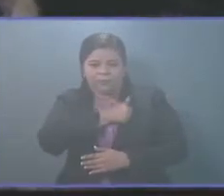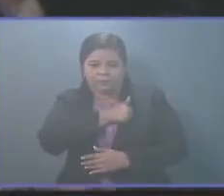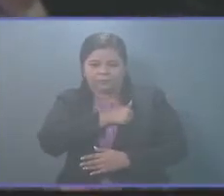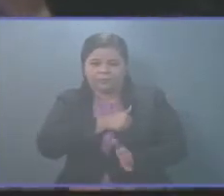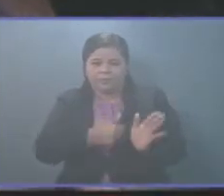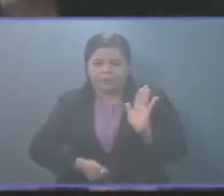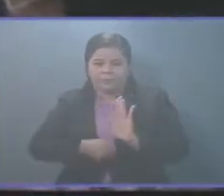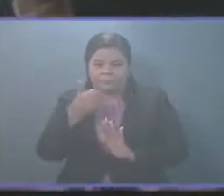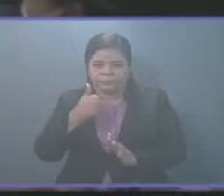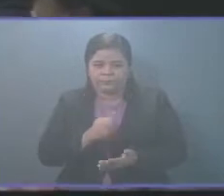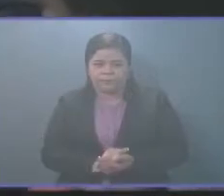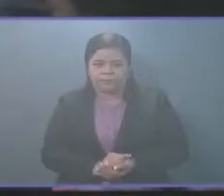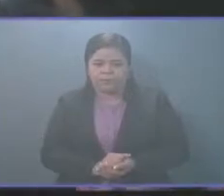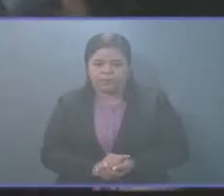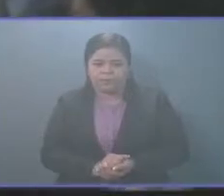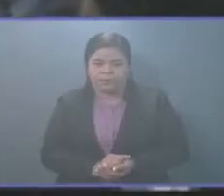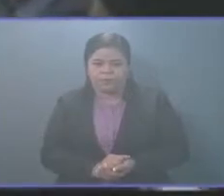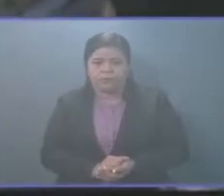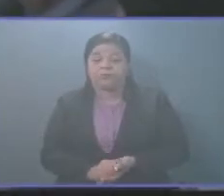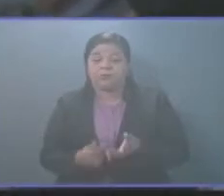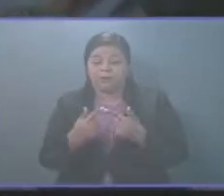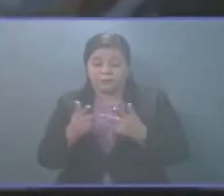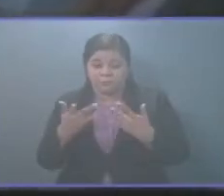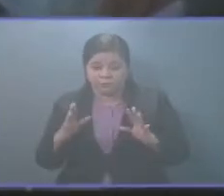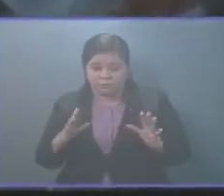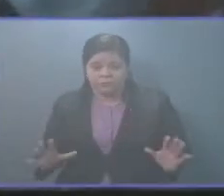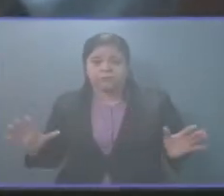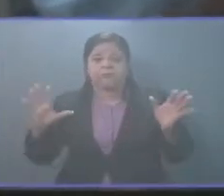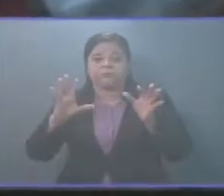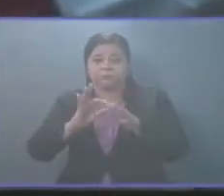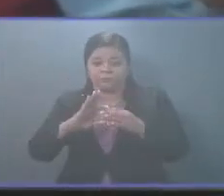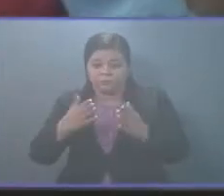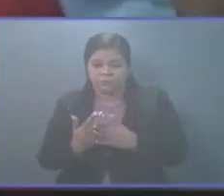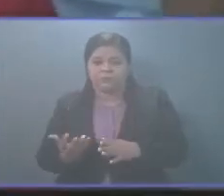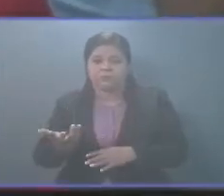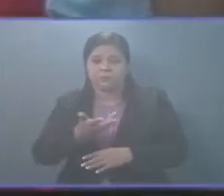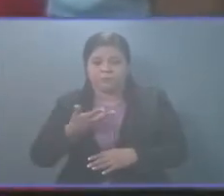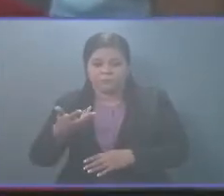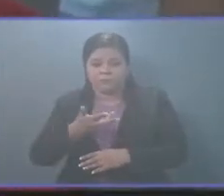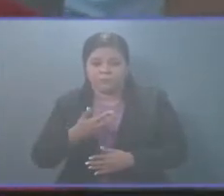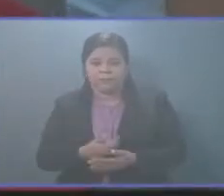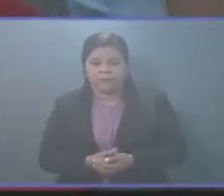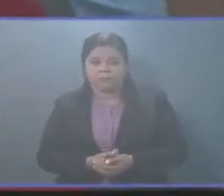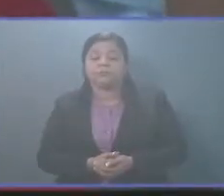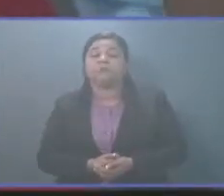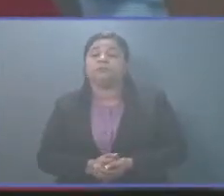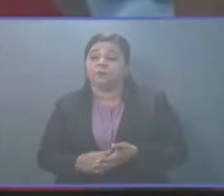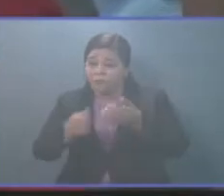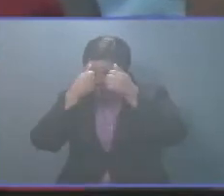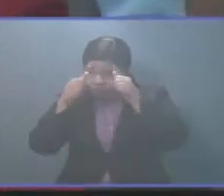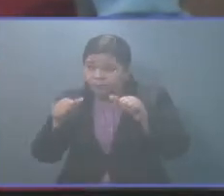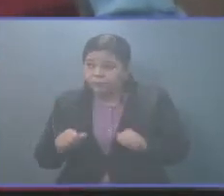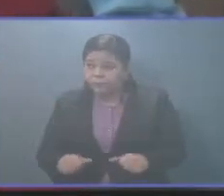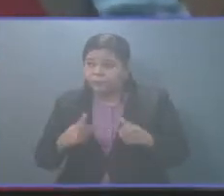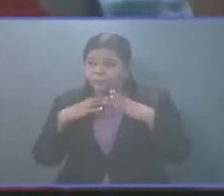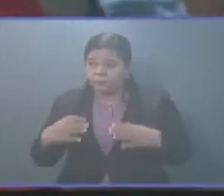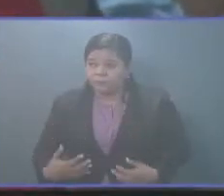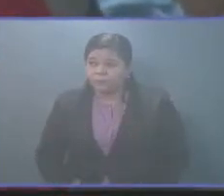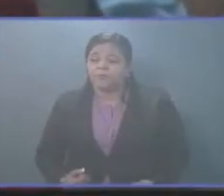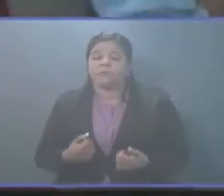tiene. Me parece muy valioso la precisión que ustedes hacen sobre el tema de los acuerdos ejecutivos,